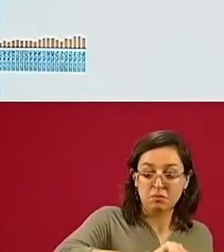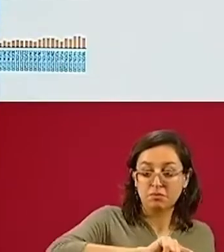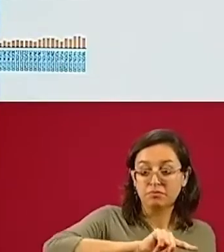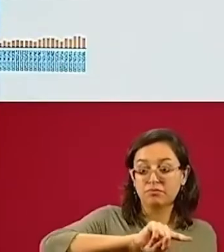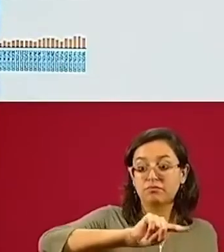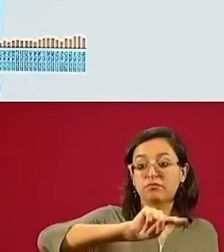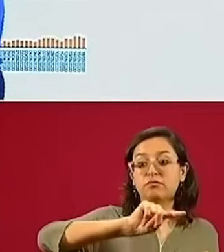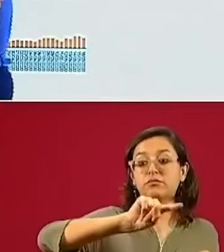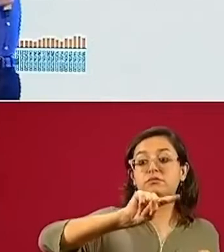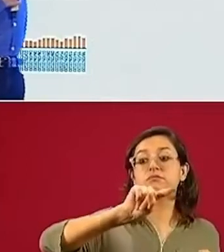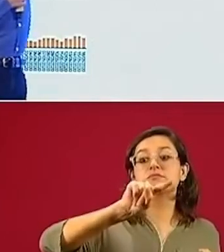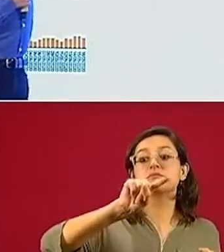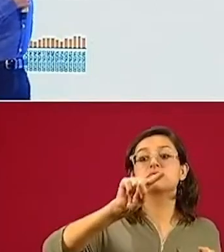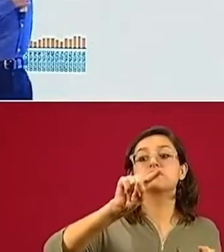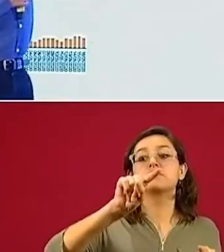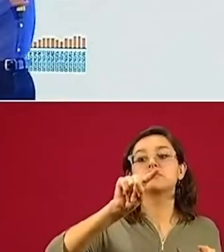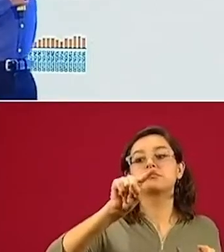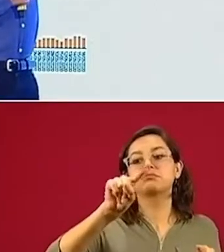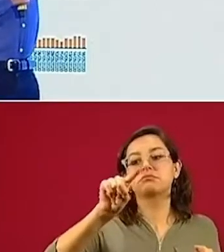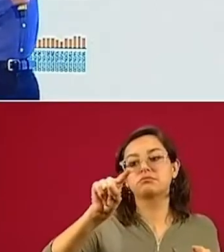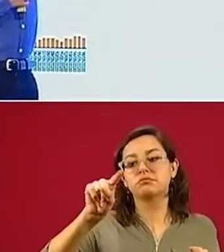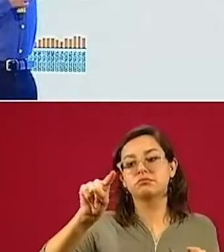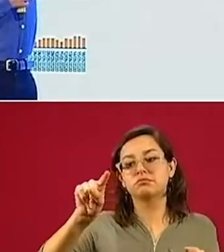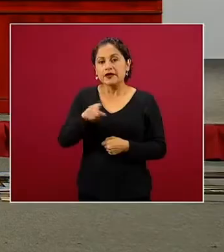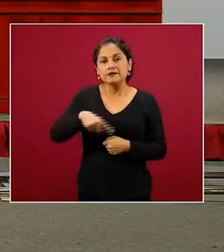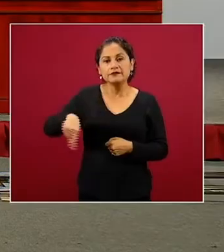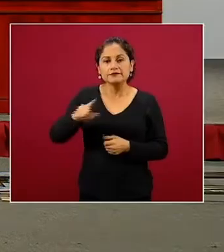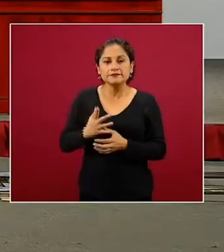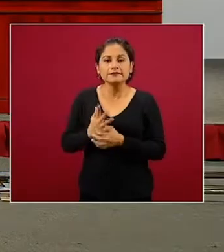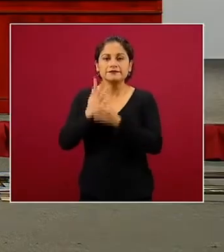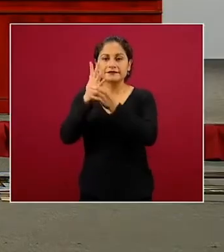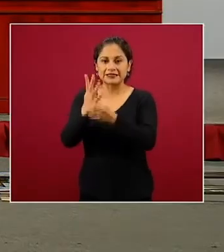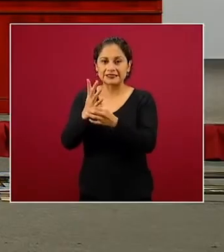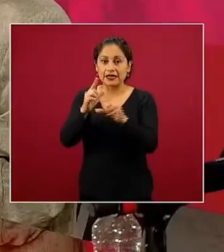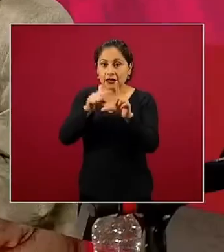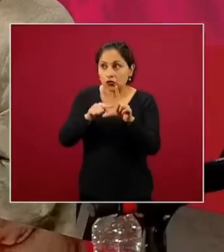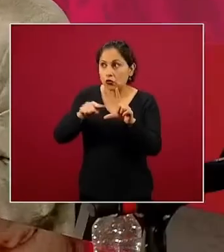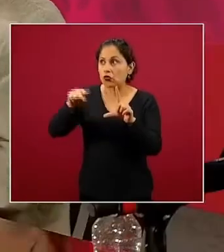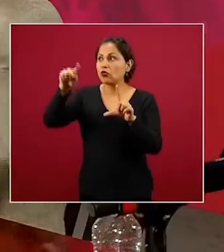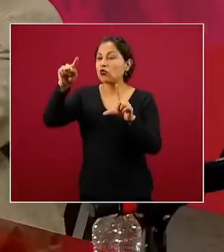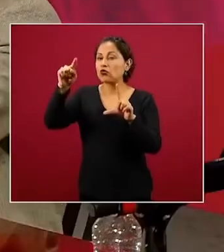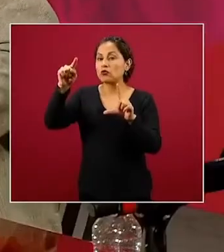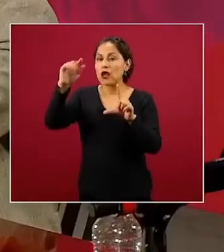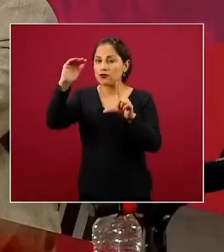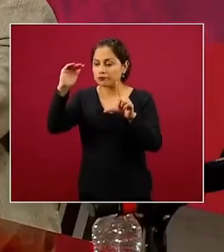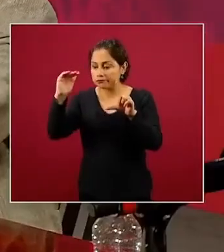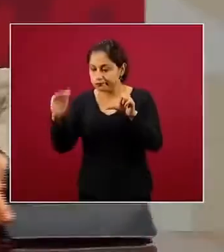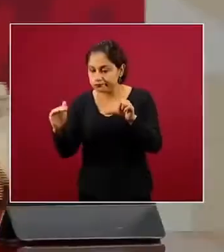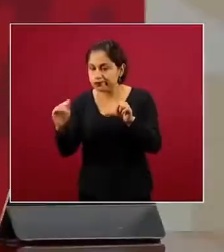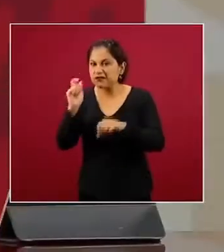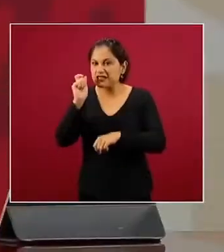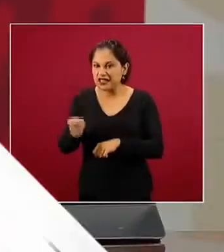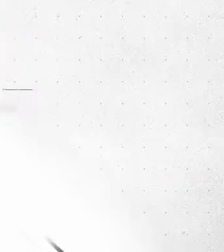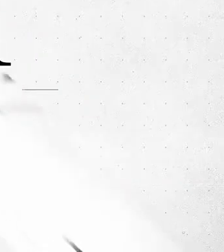Eventualmente llegará un punto en donde ya va a ser completamente plana. Aplanar la curva, primero, no quiere decir que